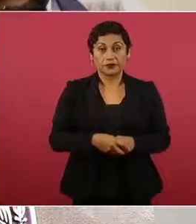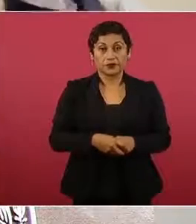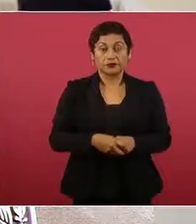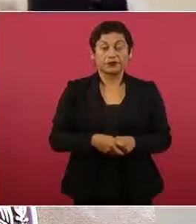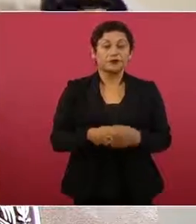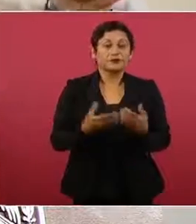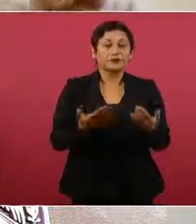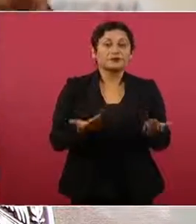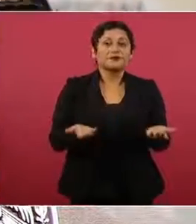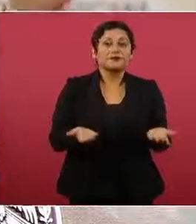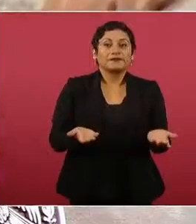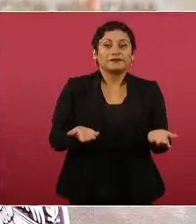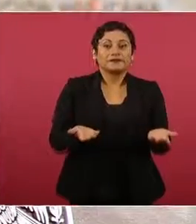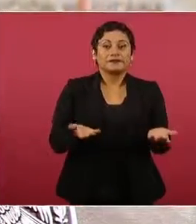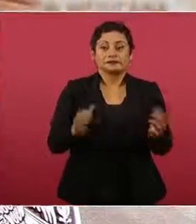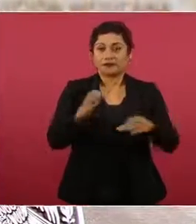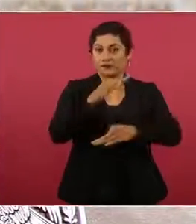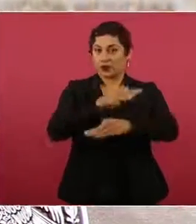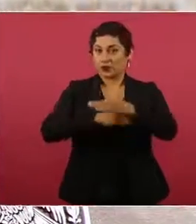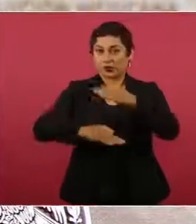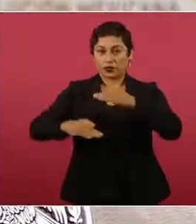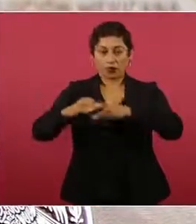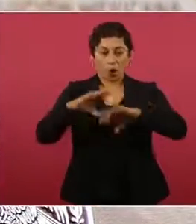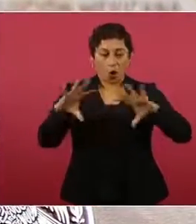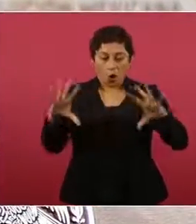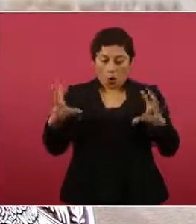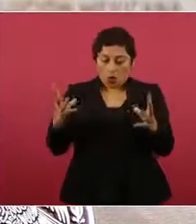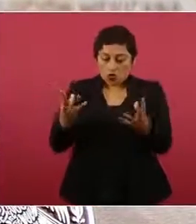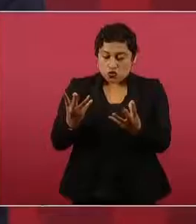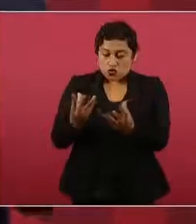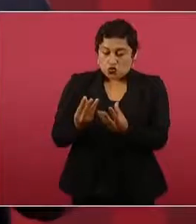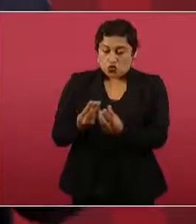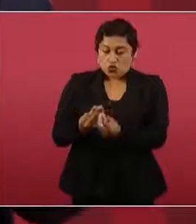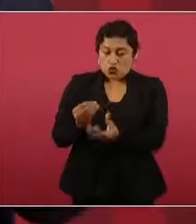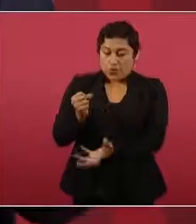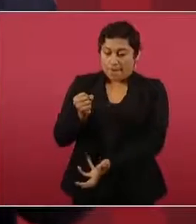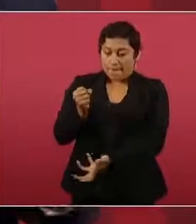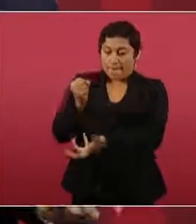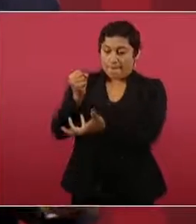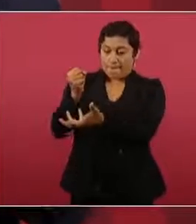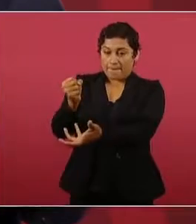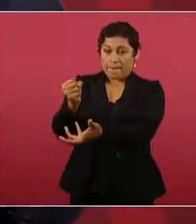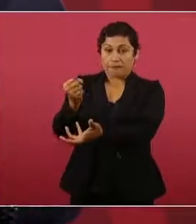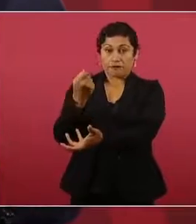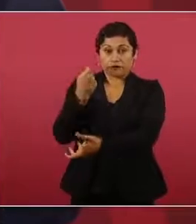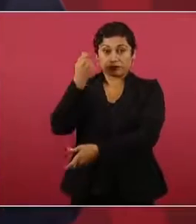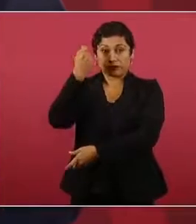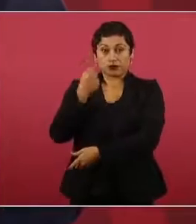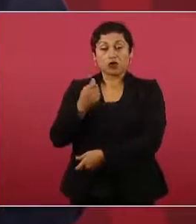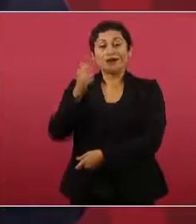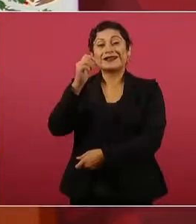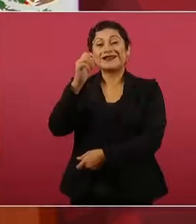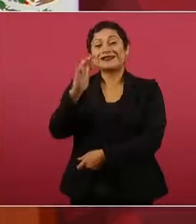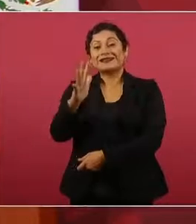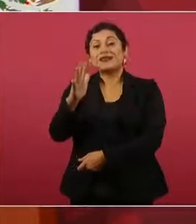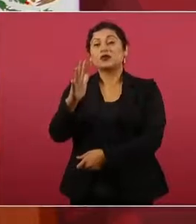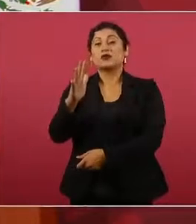En conjunto, hasta 5 millones de pesos mensuales,